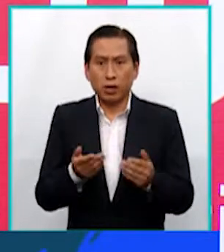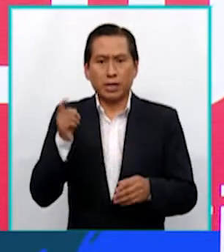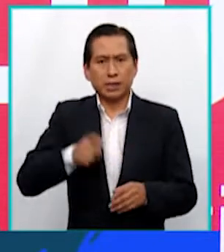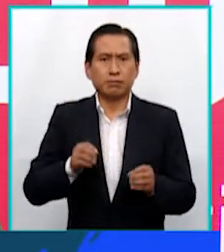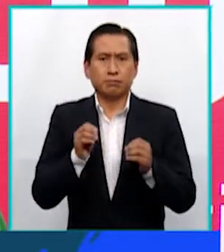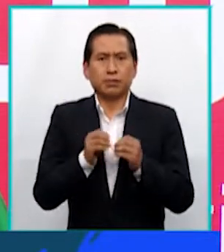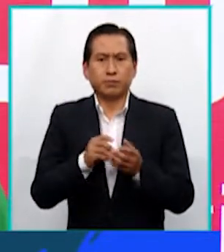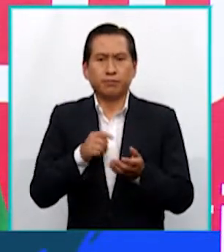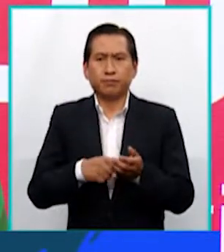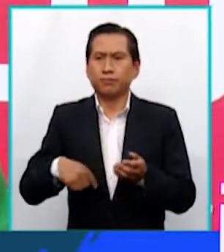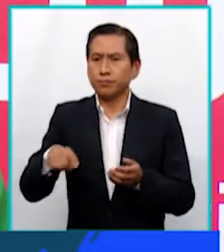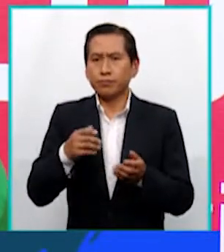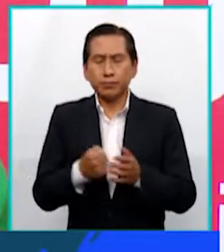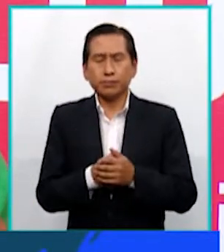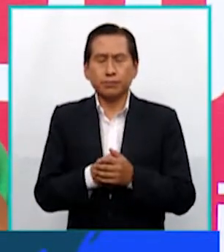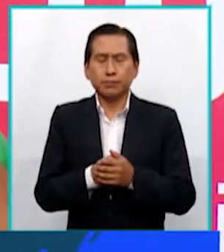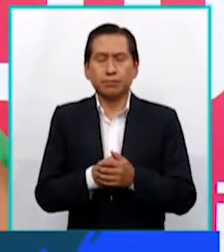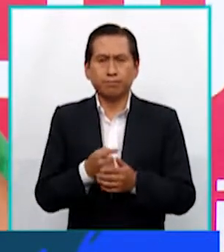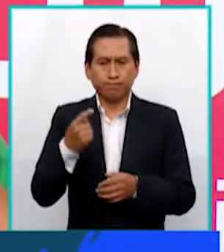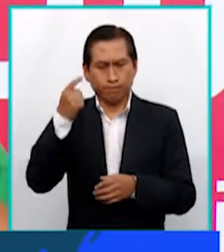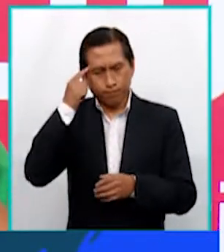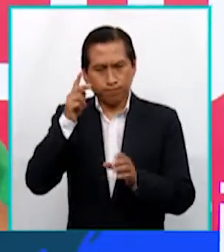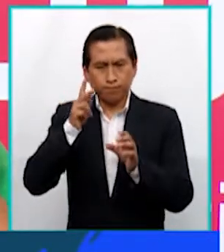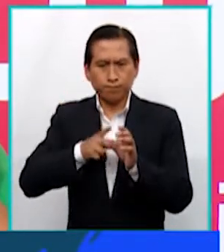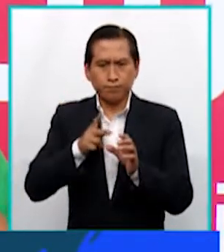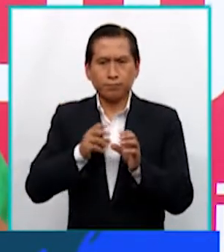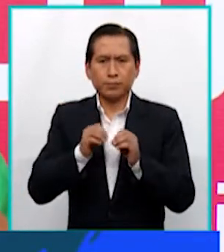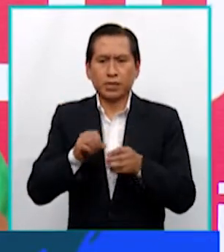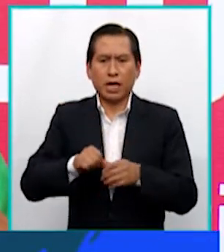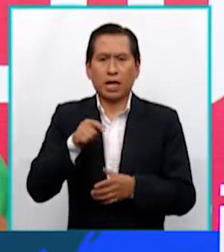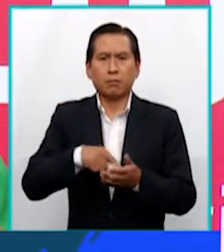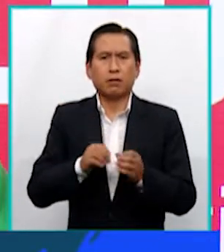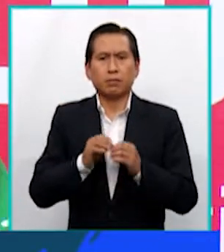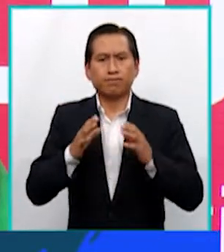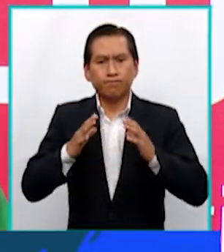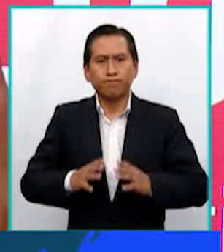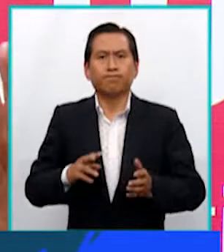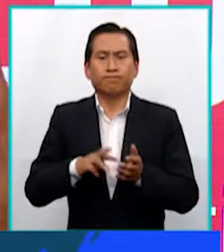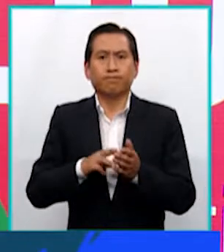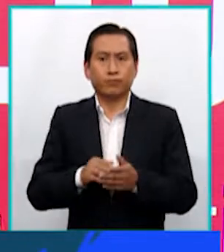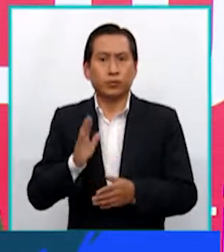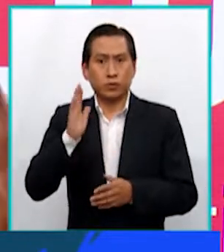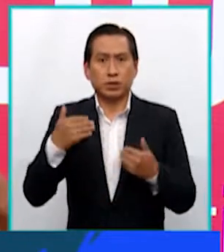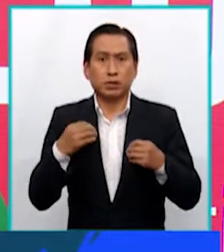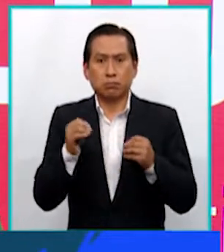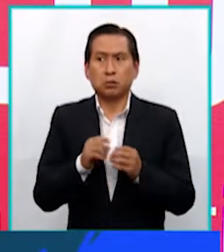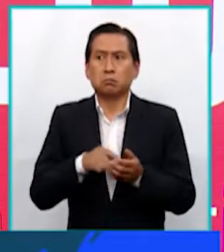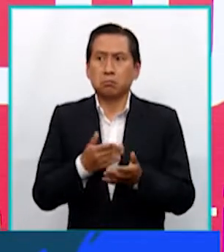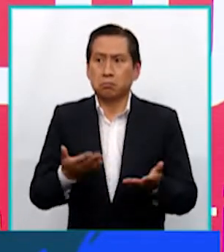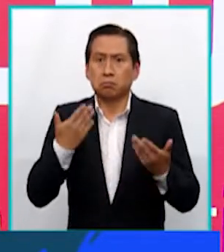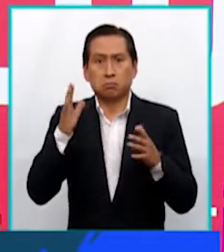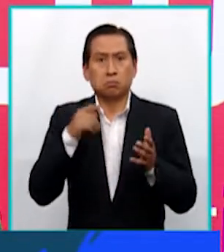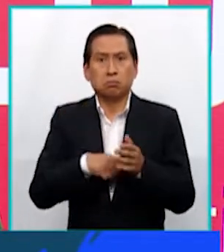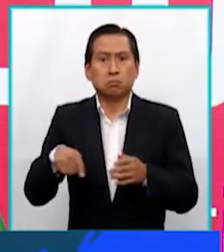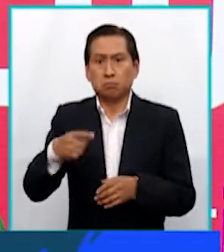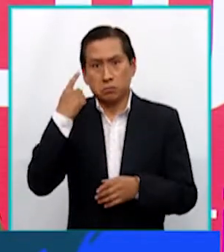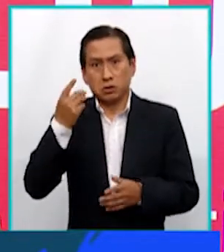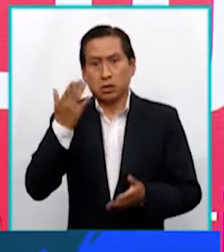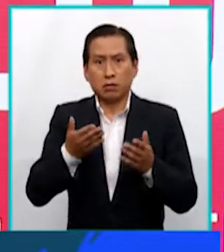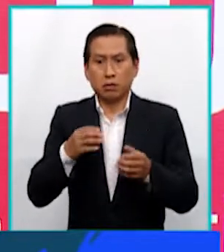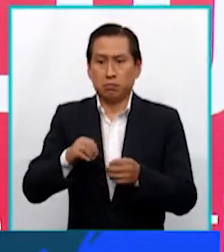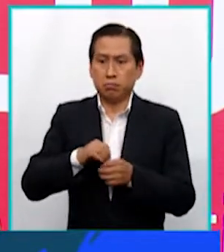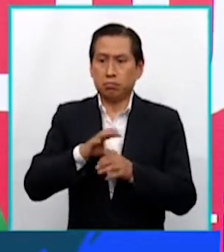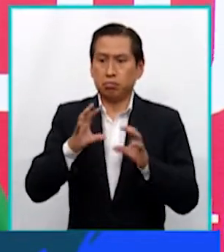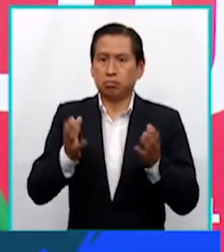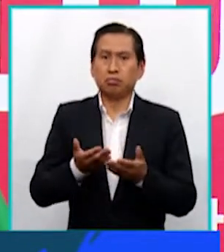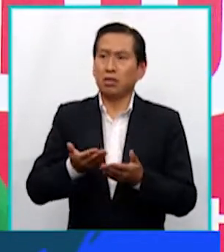necesitamos así estar psíquicamente y en el alma así tranquilos, porque se vienen cosas, quién sabe, ¿no? Imagínense, se ha venido una pandemia hace